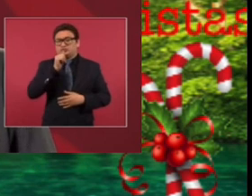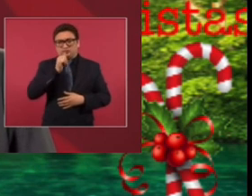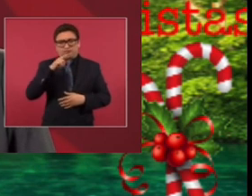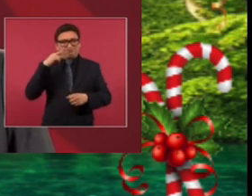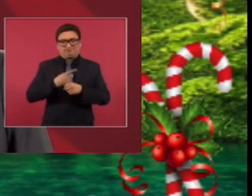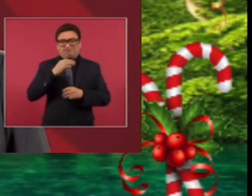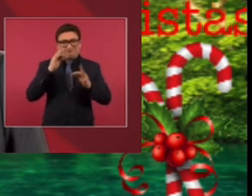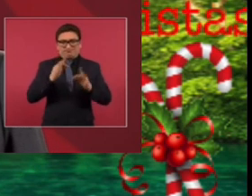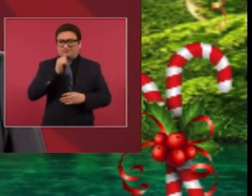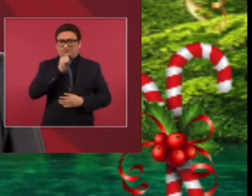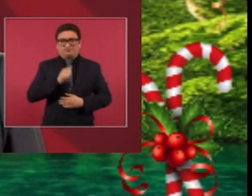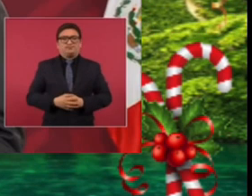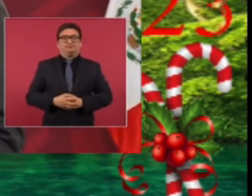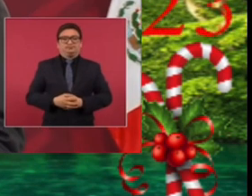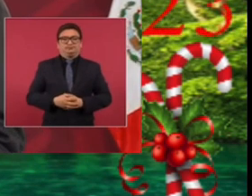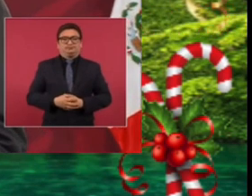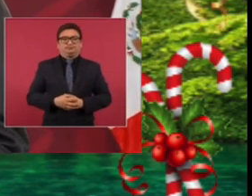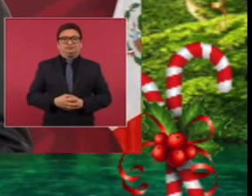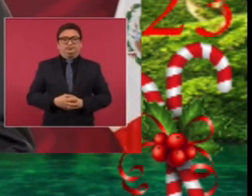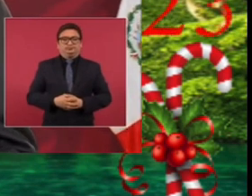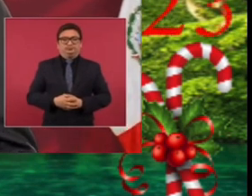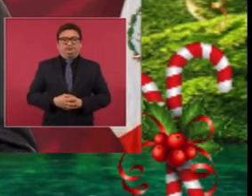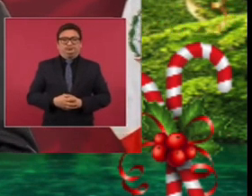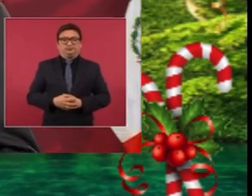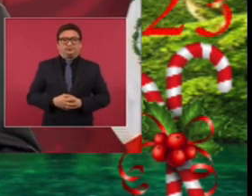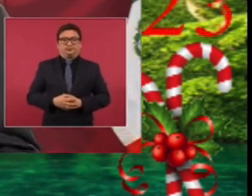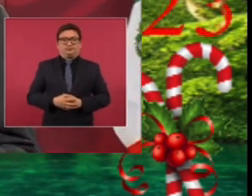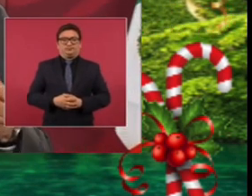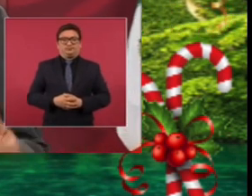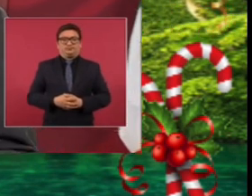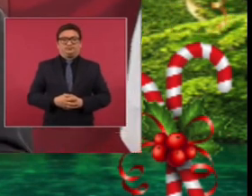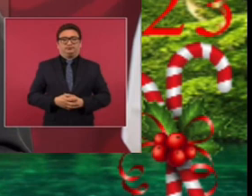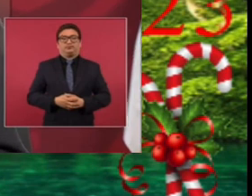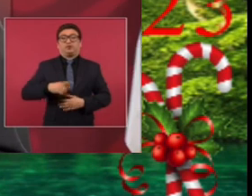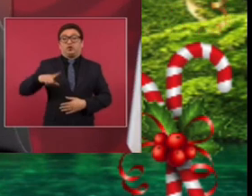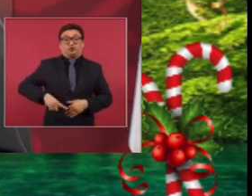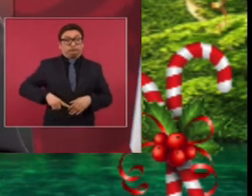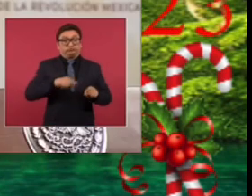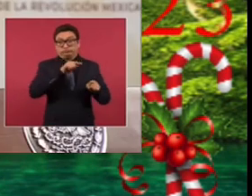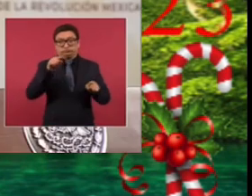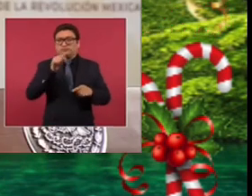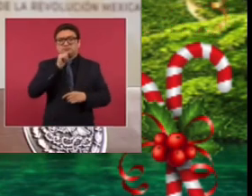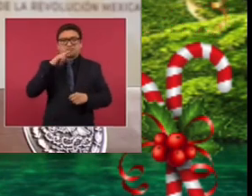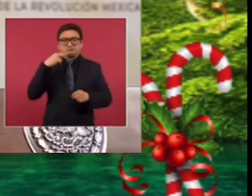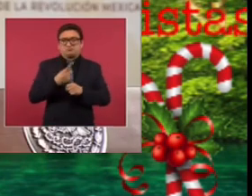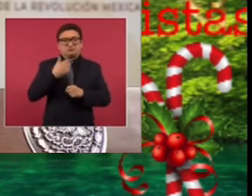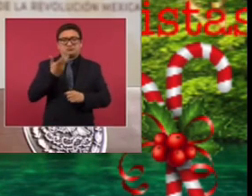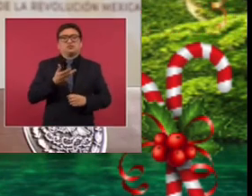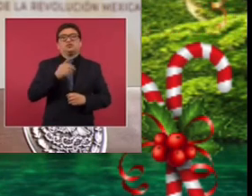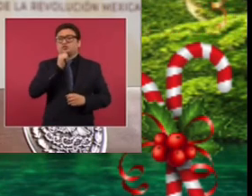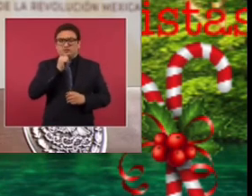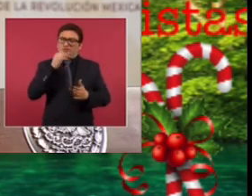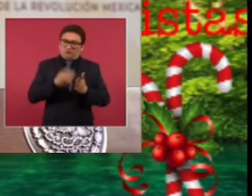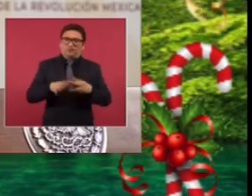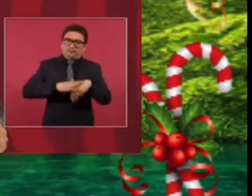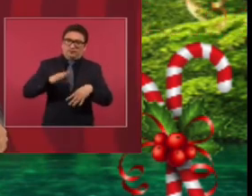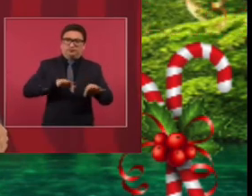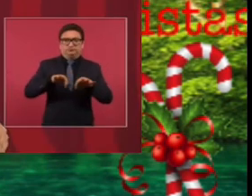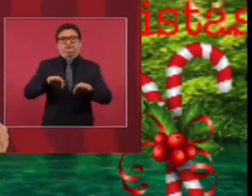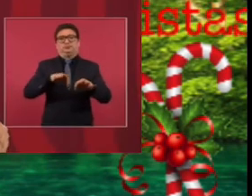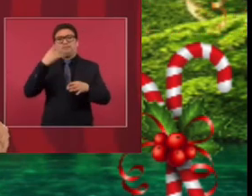creen en esas estupideces, esas babosadas de regalar dinero para que la gente se quede. En los Estados Unidos, el gobierno de los Estados Unidos no cree